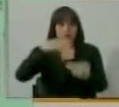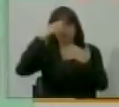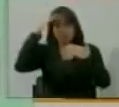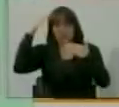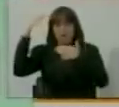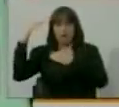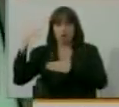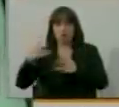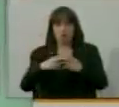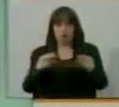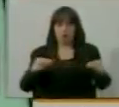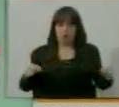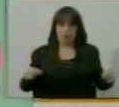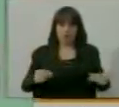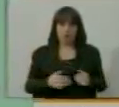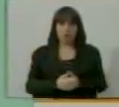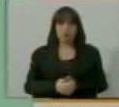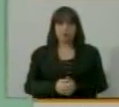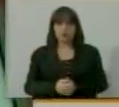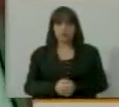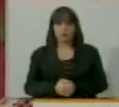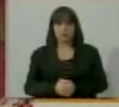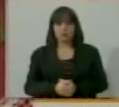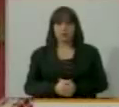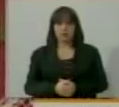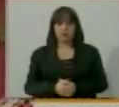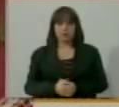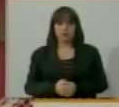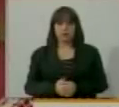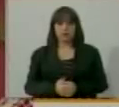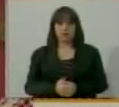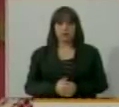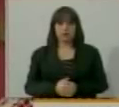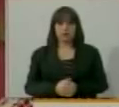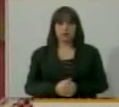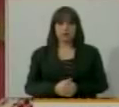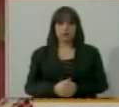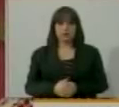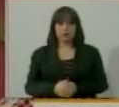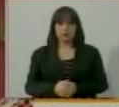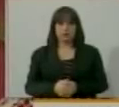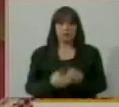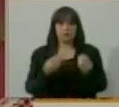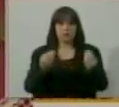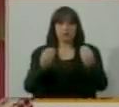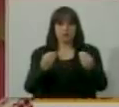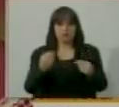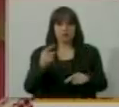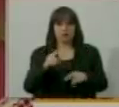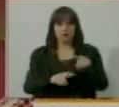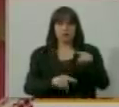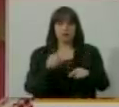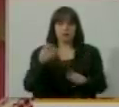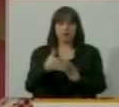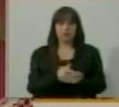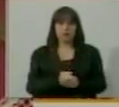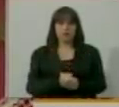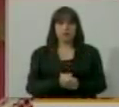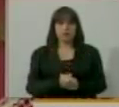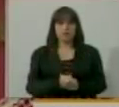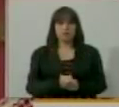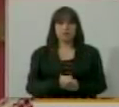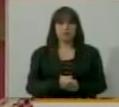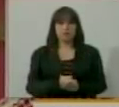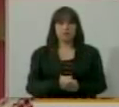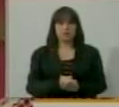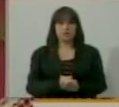en Nicaragua. Mire qué gran esfuerzo está haciendo Madeleine primero y ahora Mango allá metido entrevistando al pueblo. Monta, mire, es